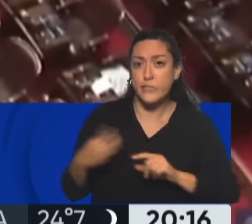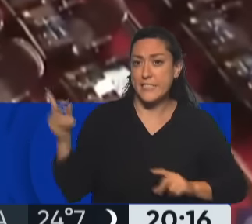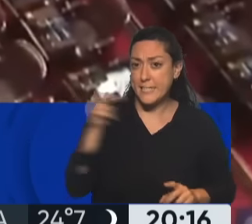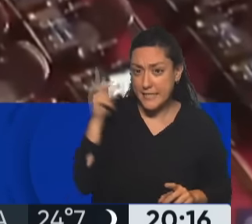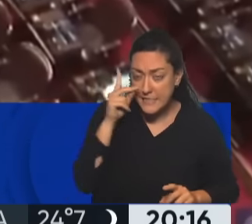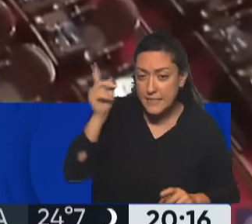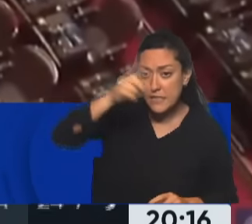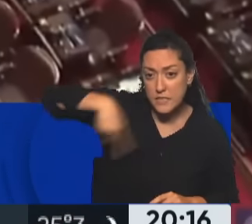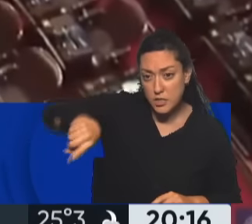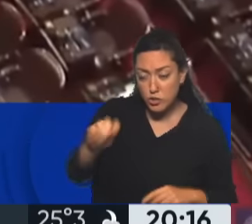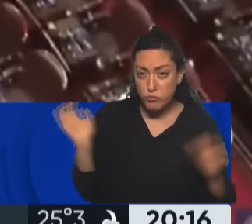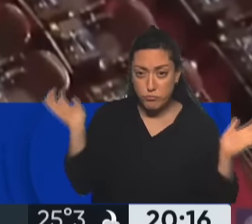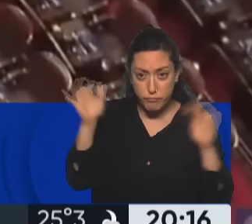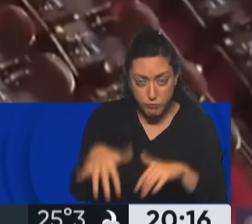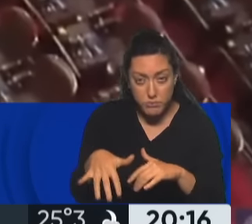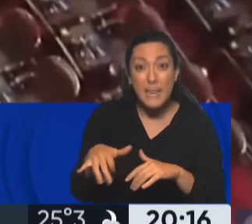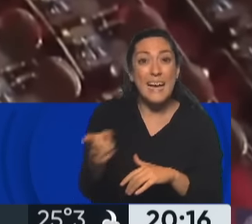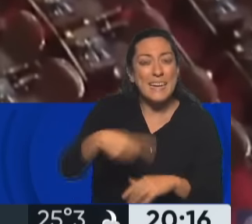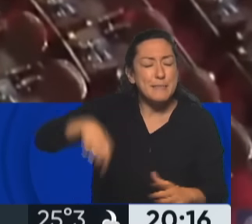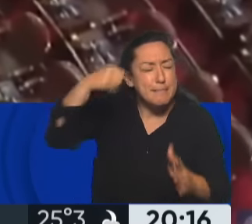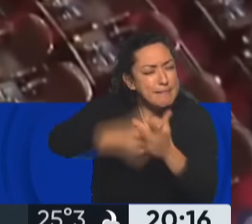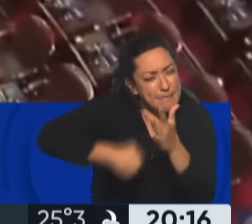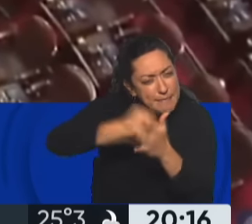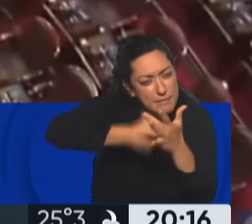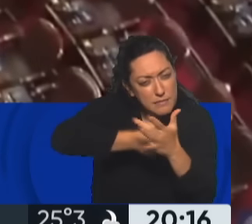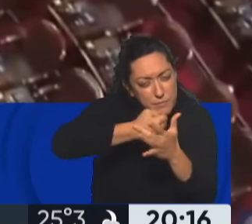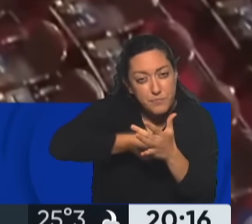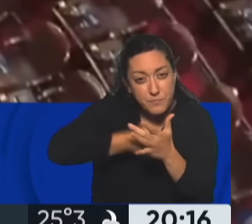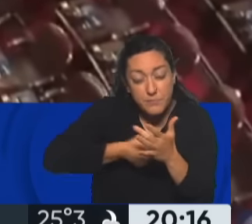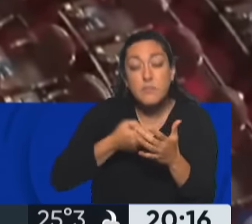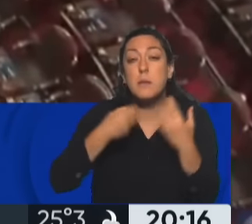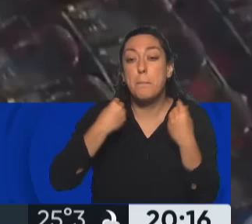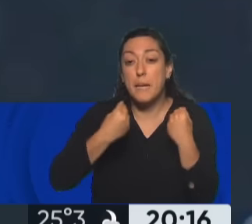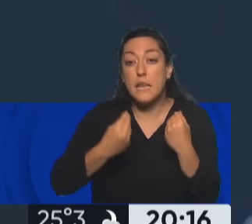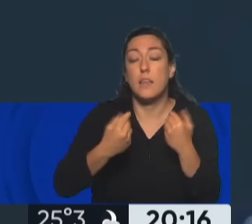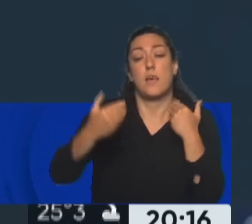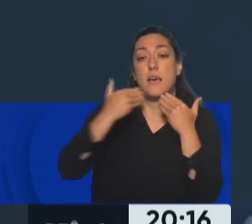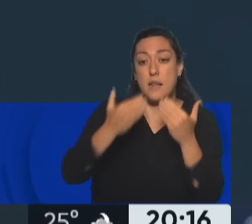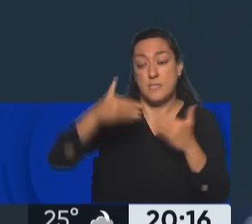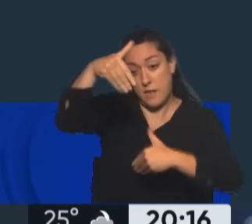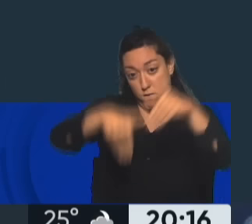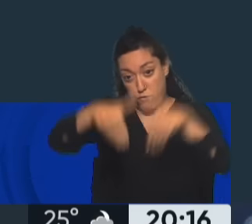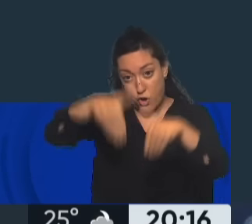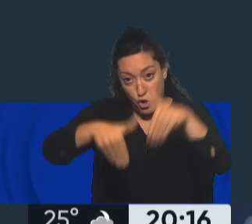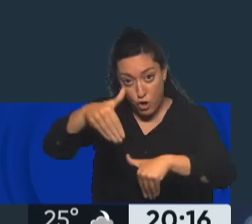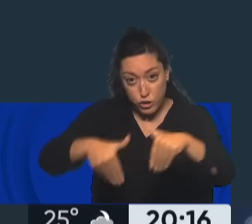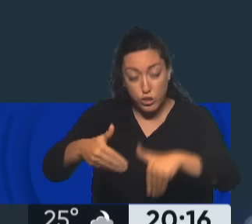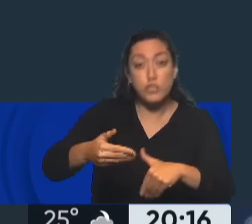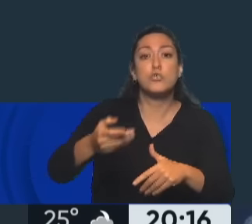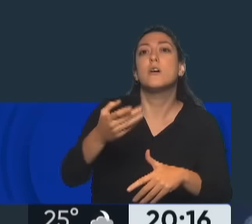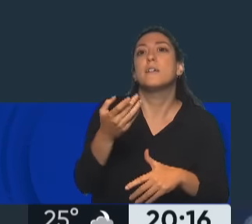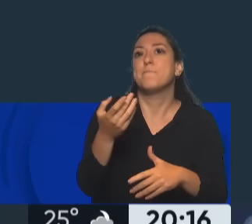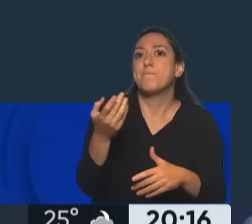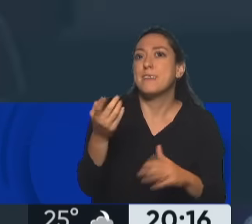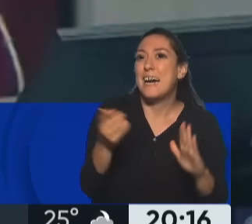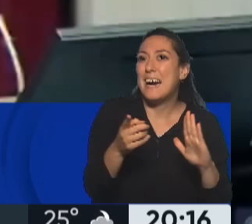están en el recinto, intentan que a través de los votos en el recinto se modifiquen